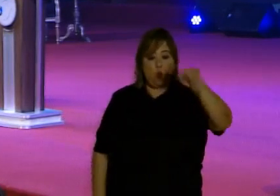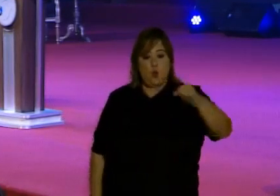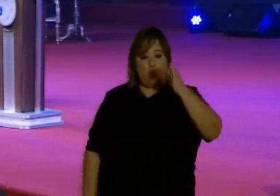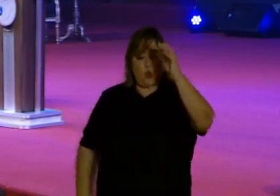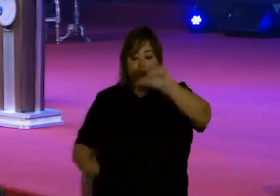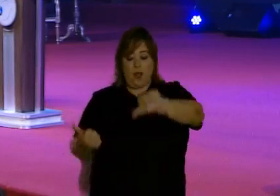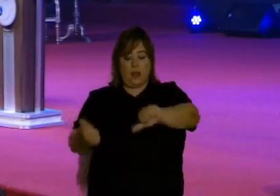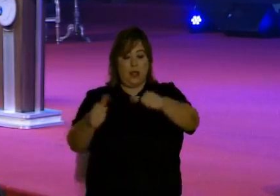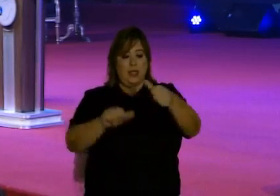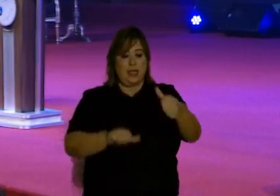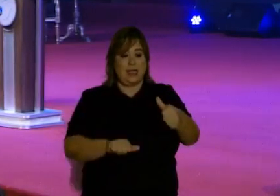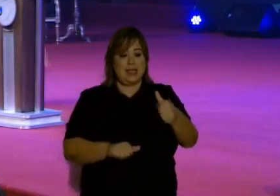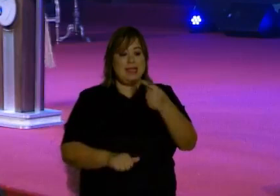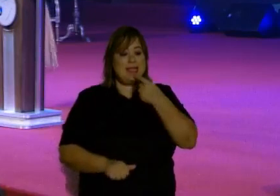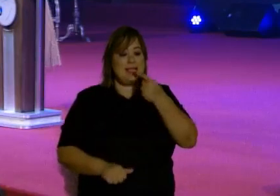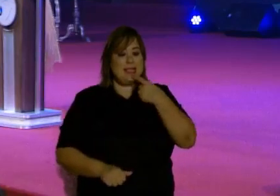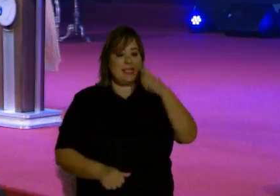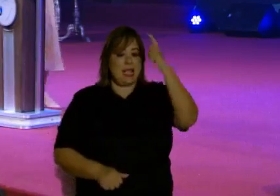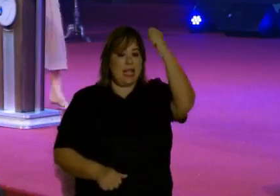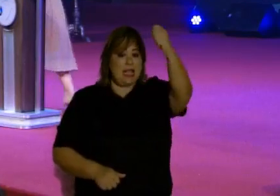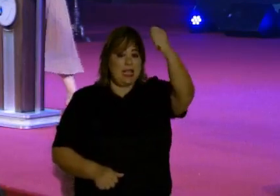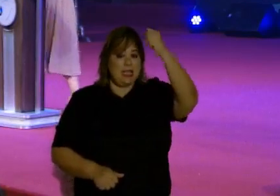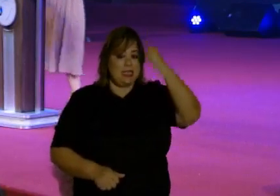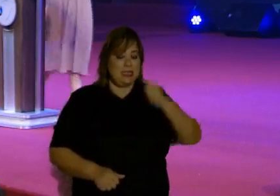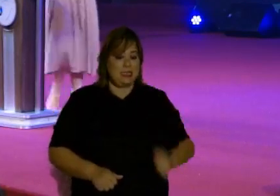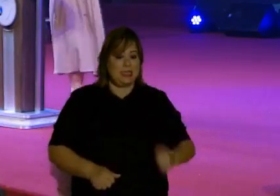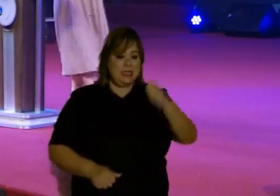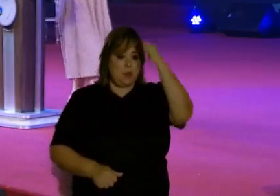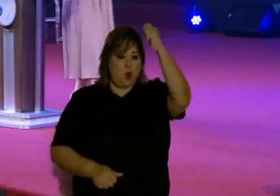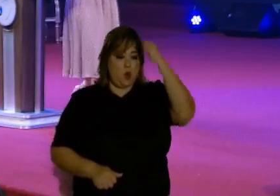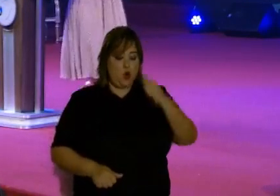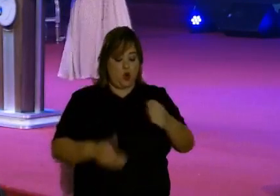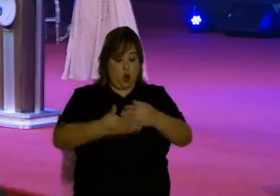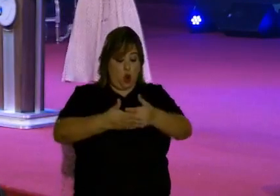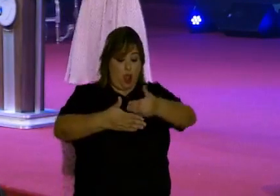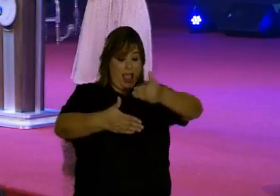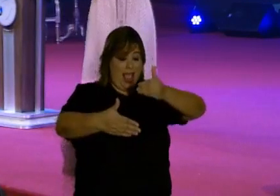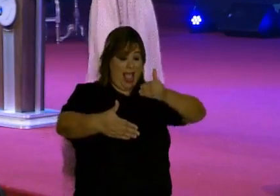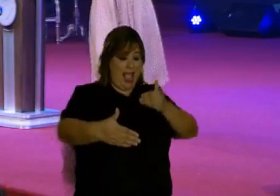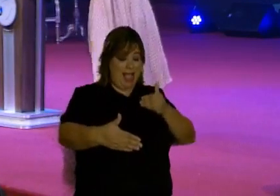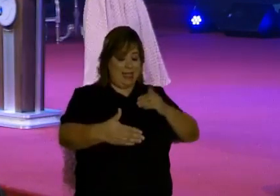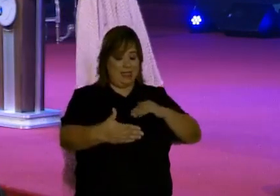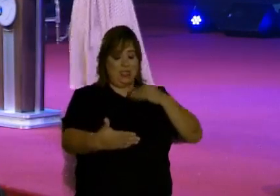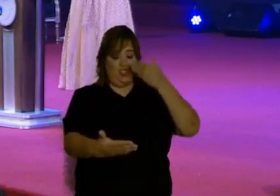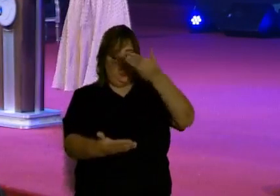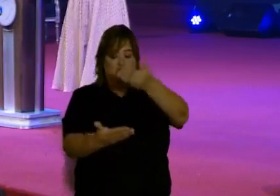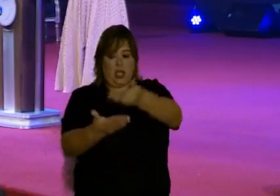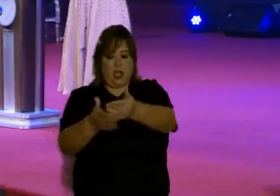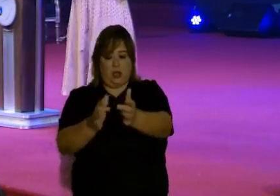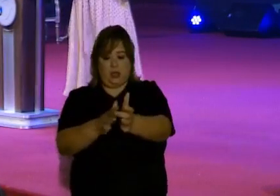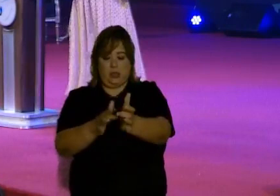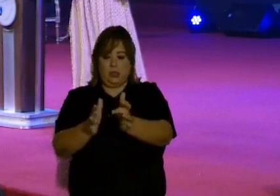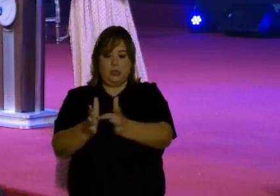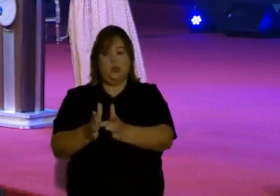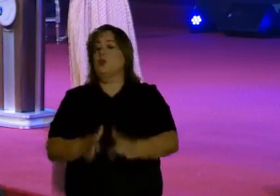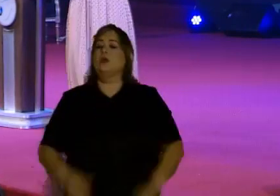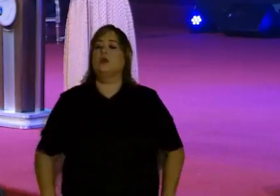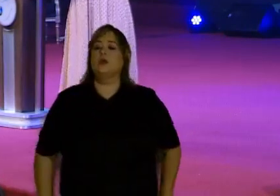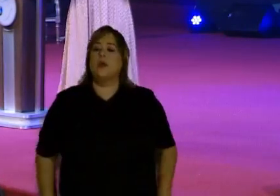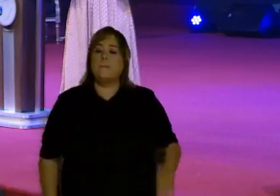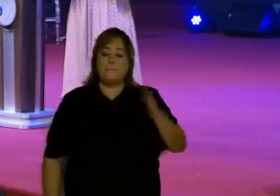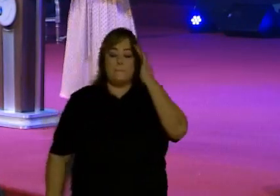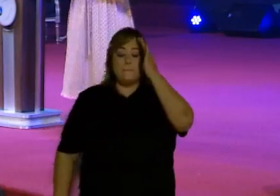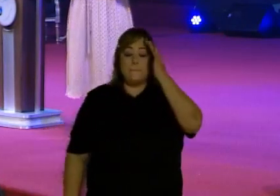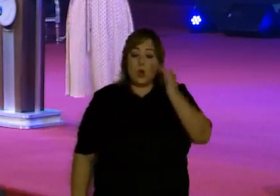lo lee después en su casa. Pero escúcheme bien, lo que le quiero poner como plataforma, que era una persona llena